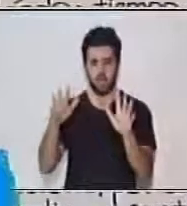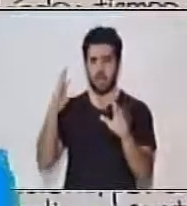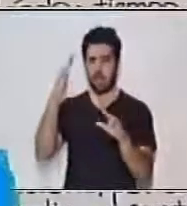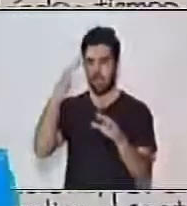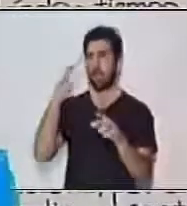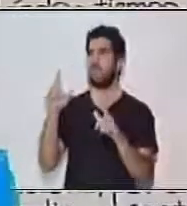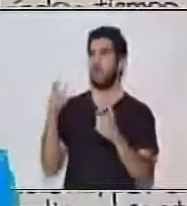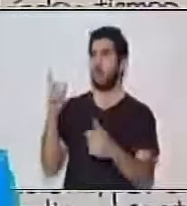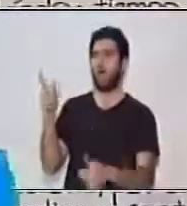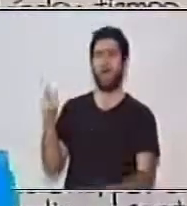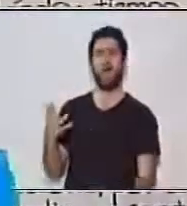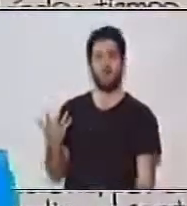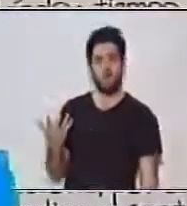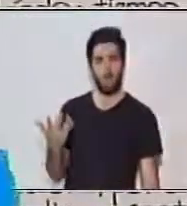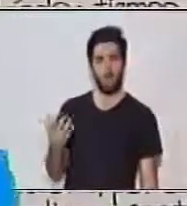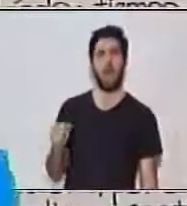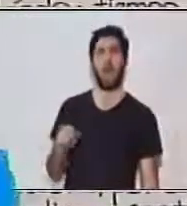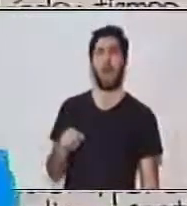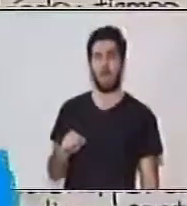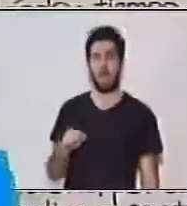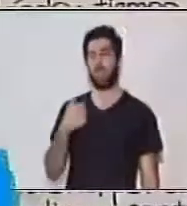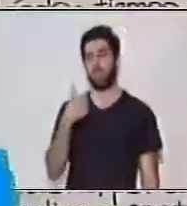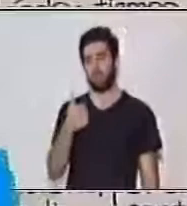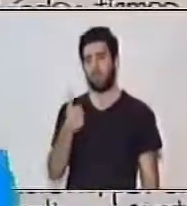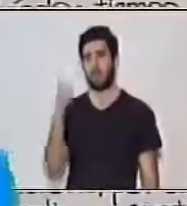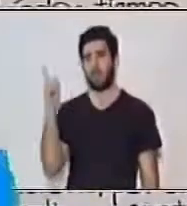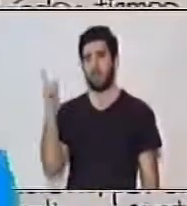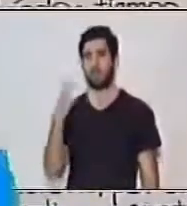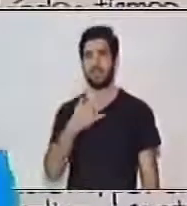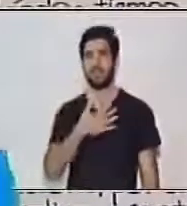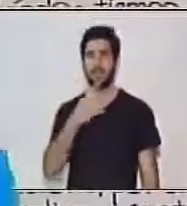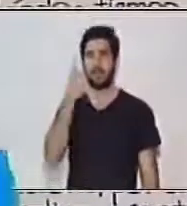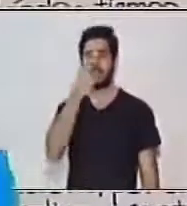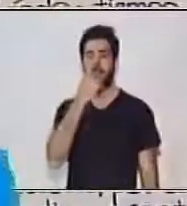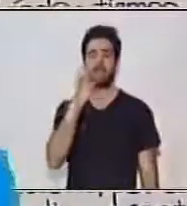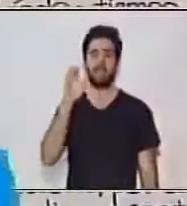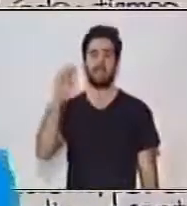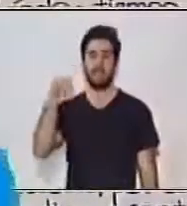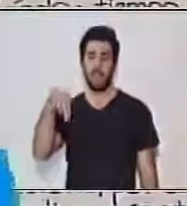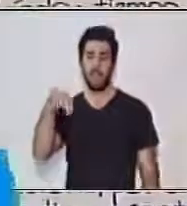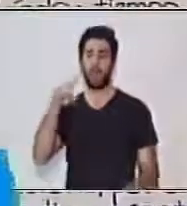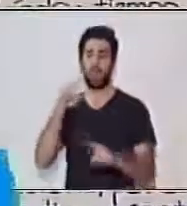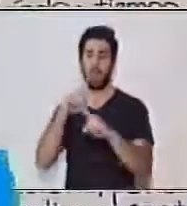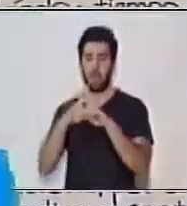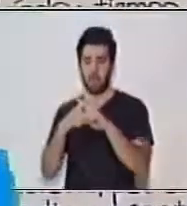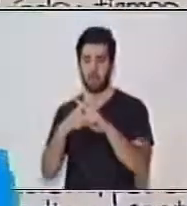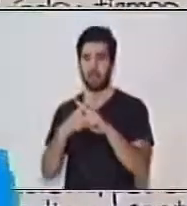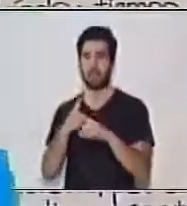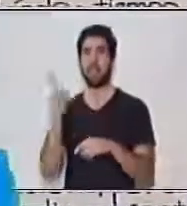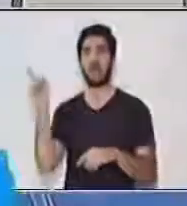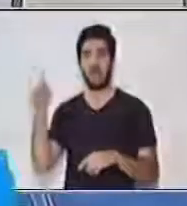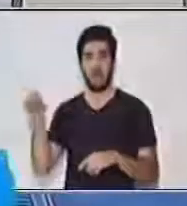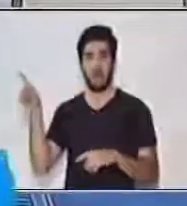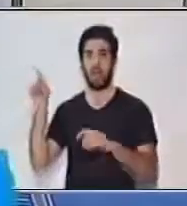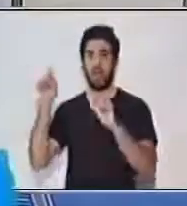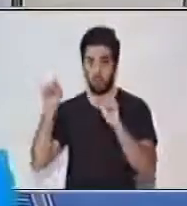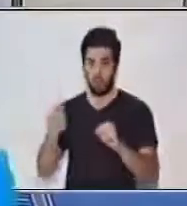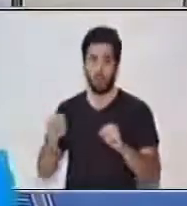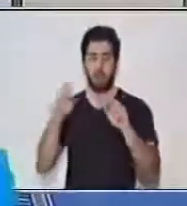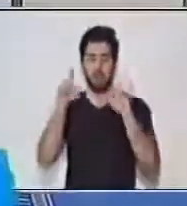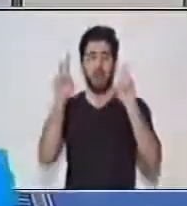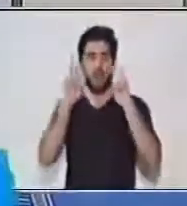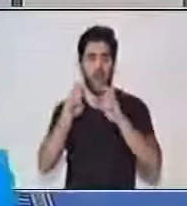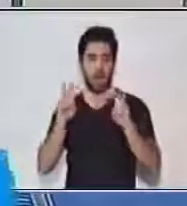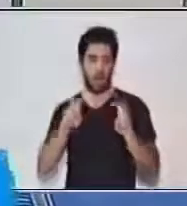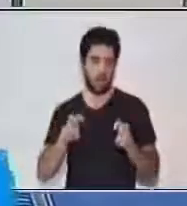ahí? Muy bien, es la función seno de x. Esto también se puede analizar por medio de una